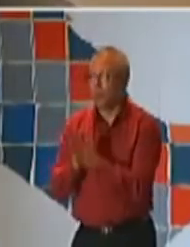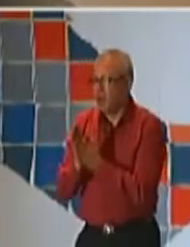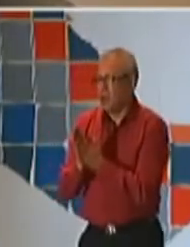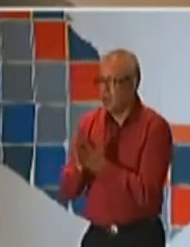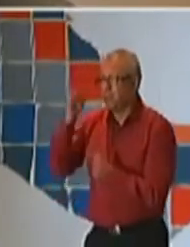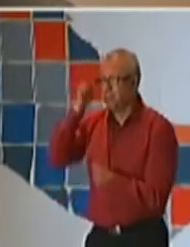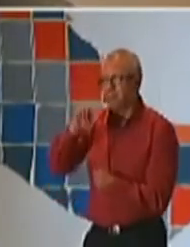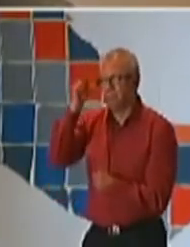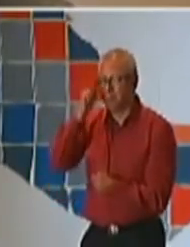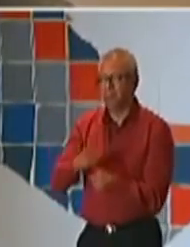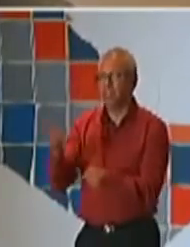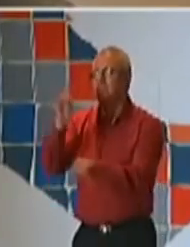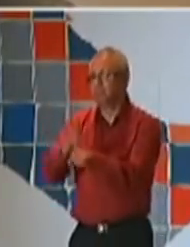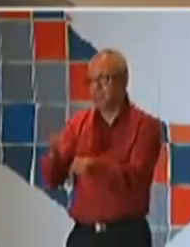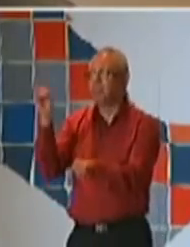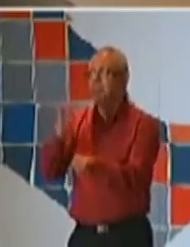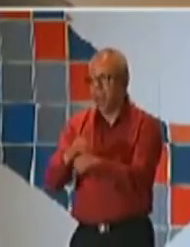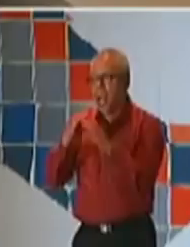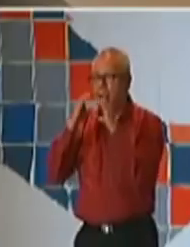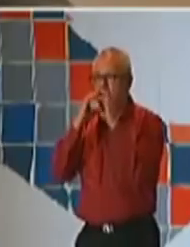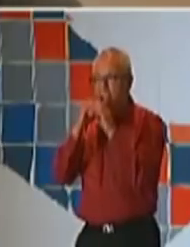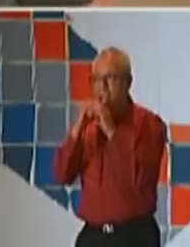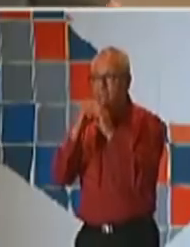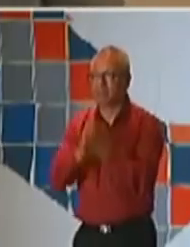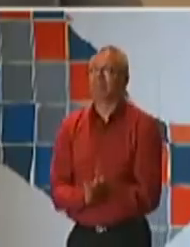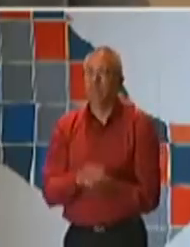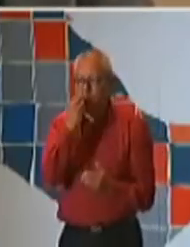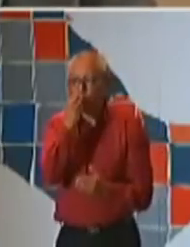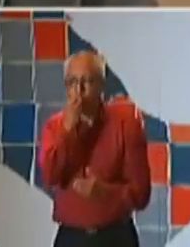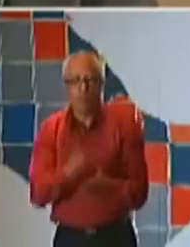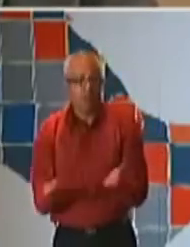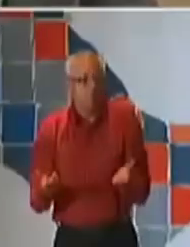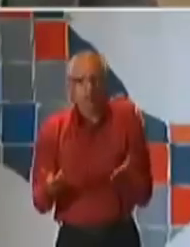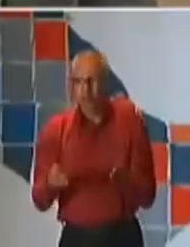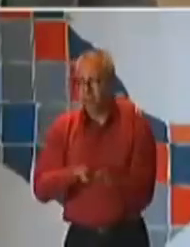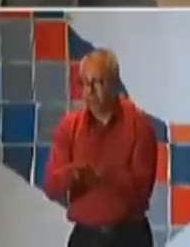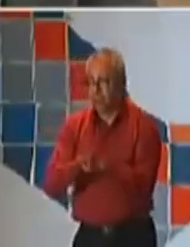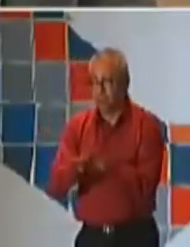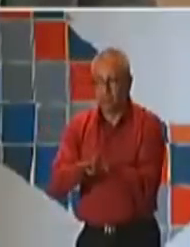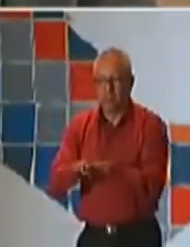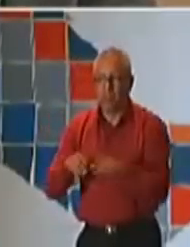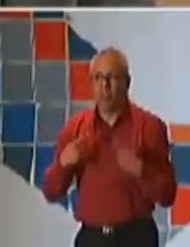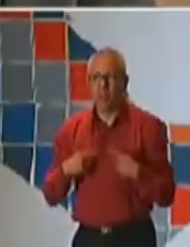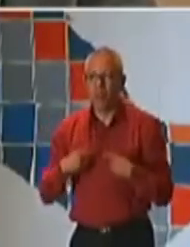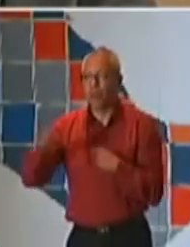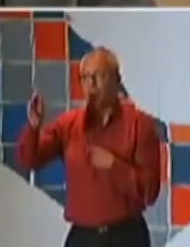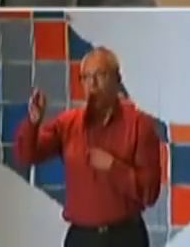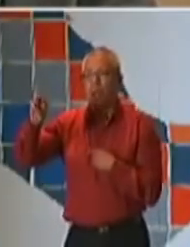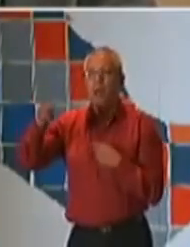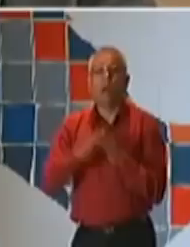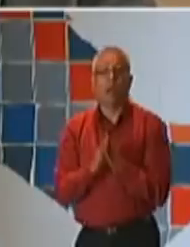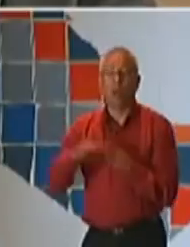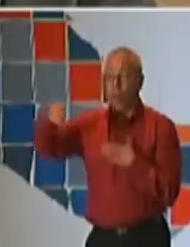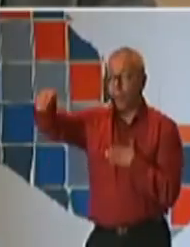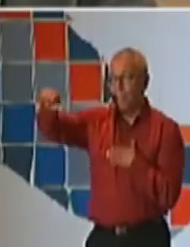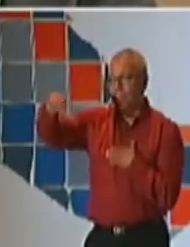plástica que los engorda los trabajadores de McDonald's son tan desechables como la comida que